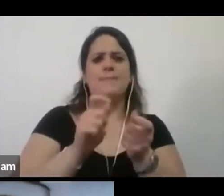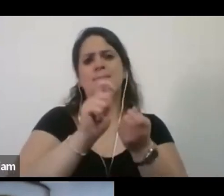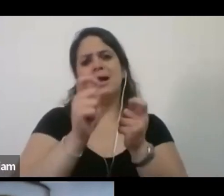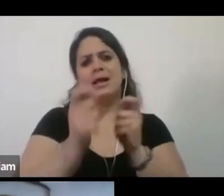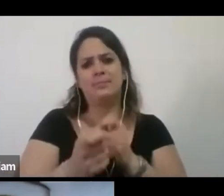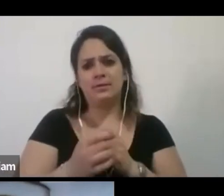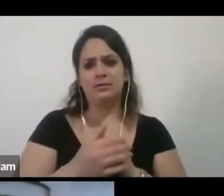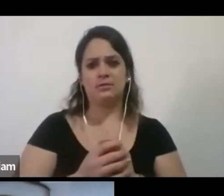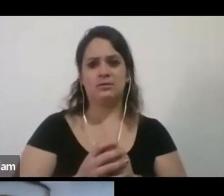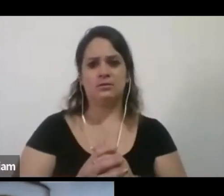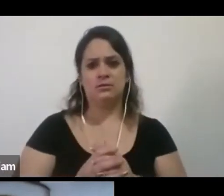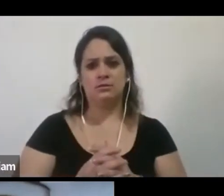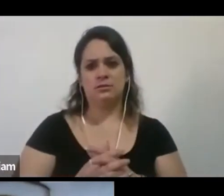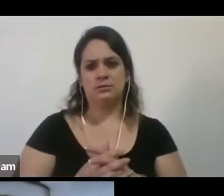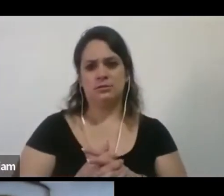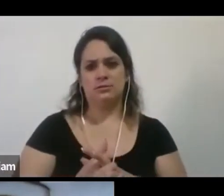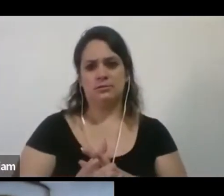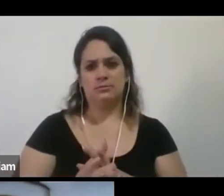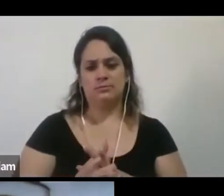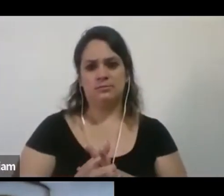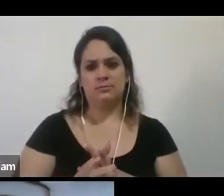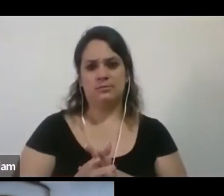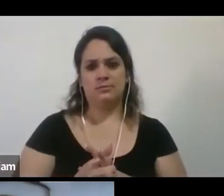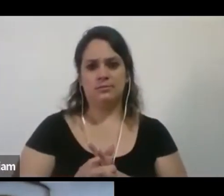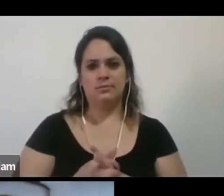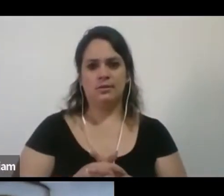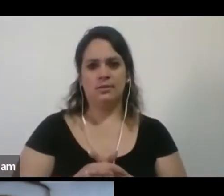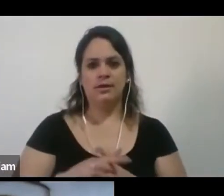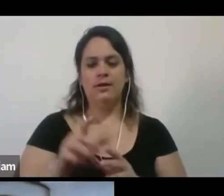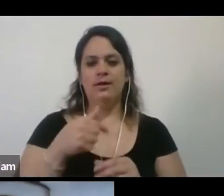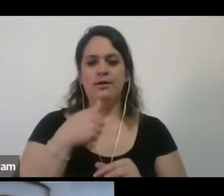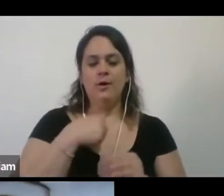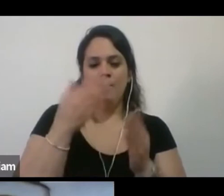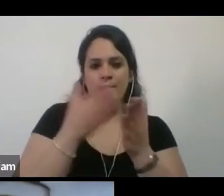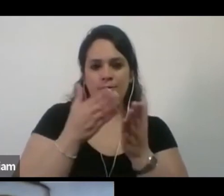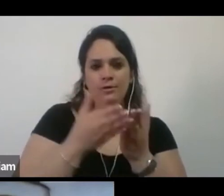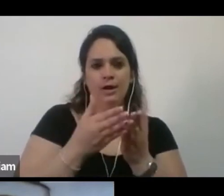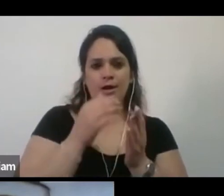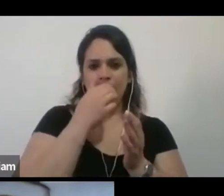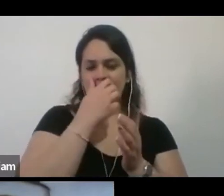con, bueno, que con lo que uno estudie puede